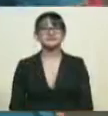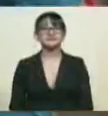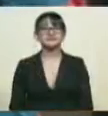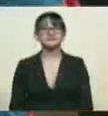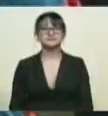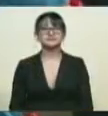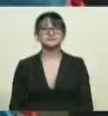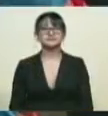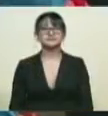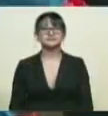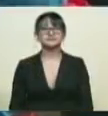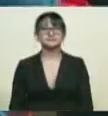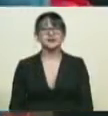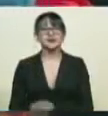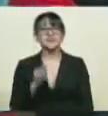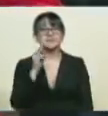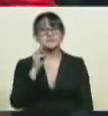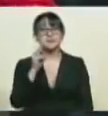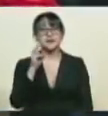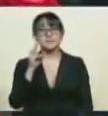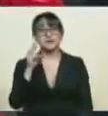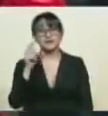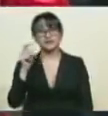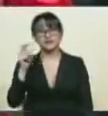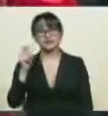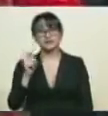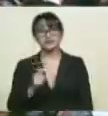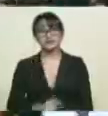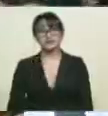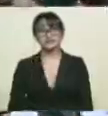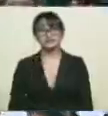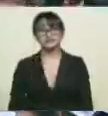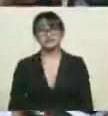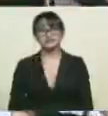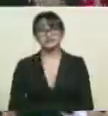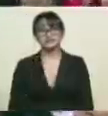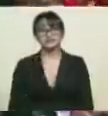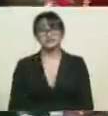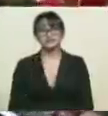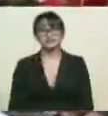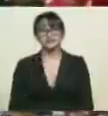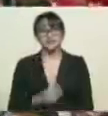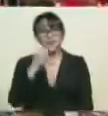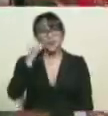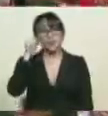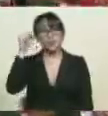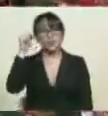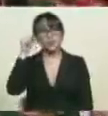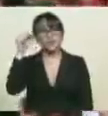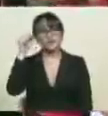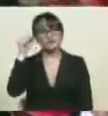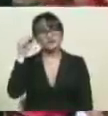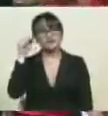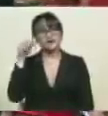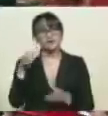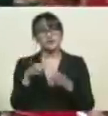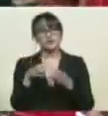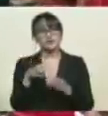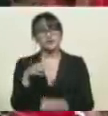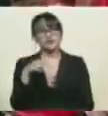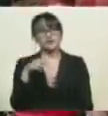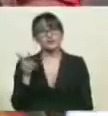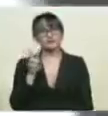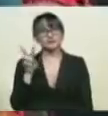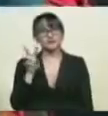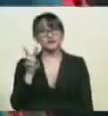Del Partido Patria para Todos. Del Partido Comunista de Venezuela.